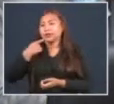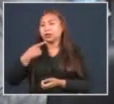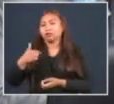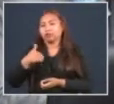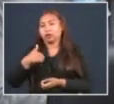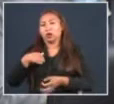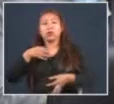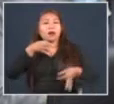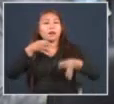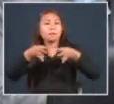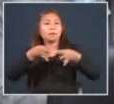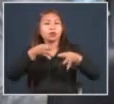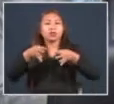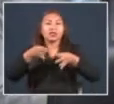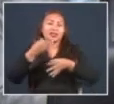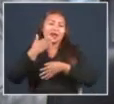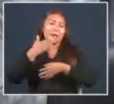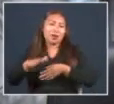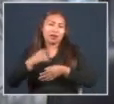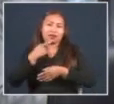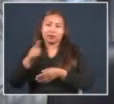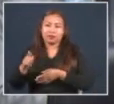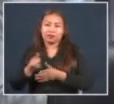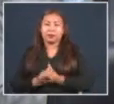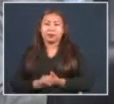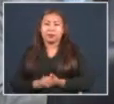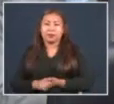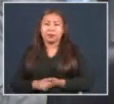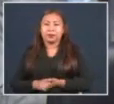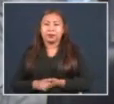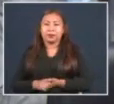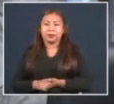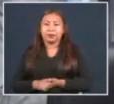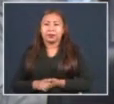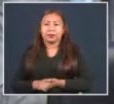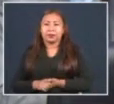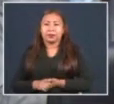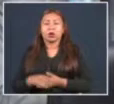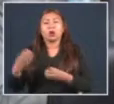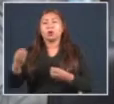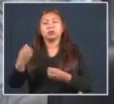medios de comunicación tradicional y voy aterrizando. Aquello que cuando yo